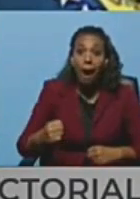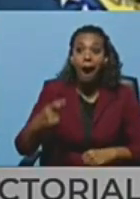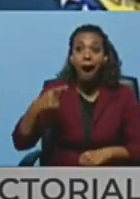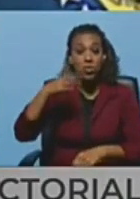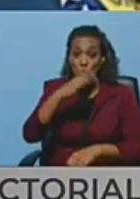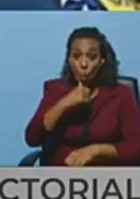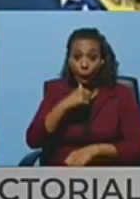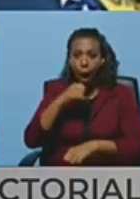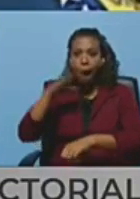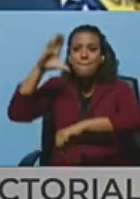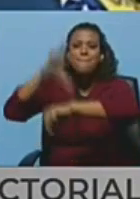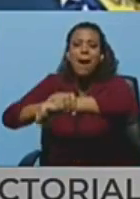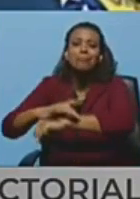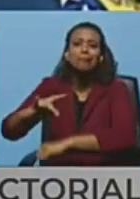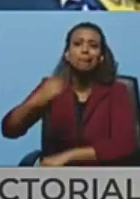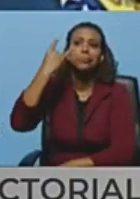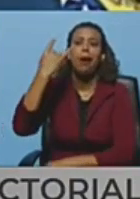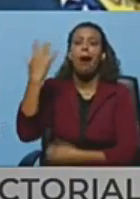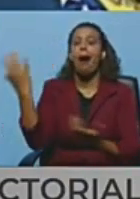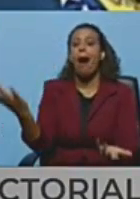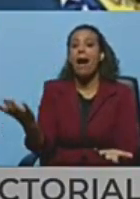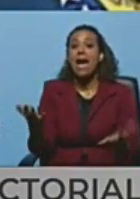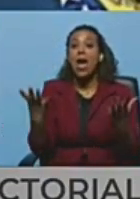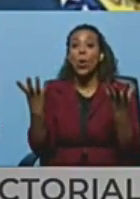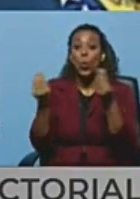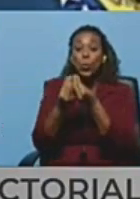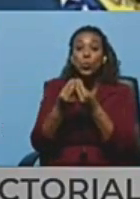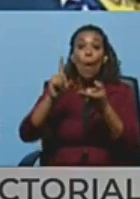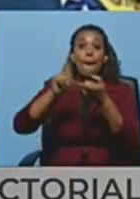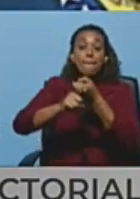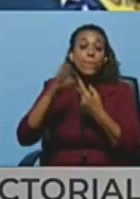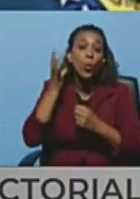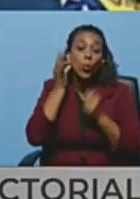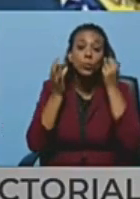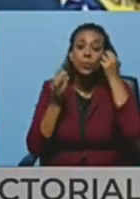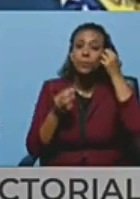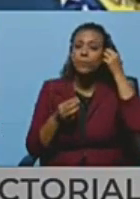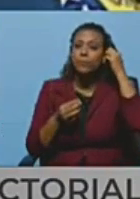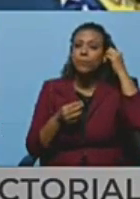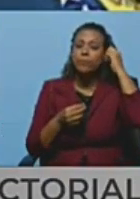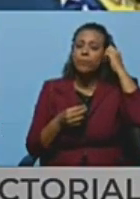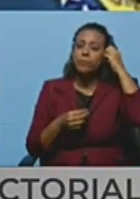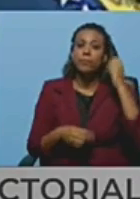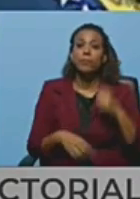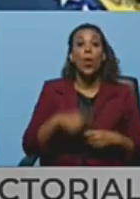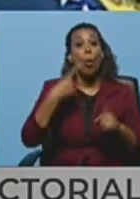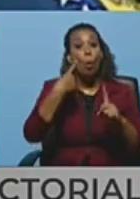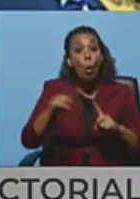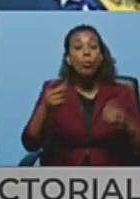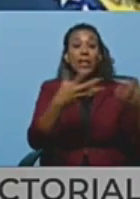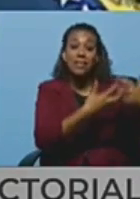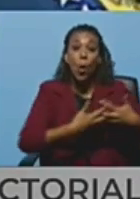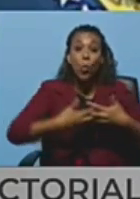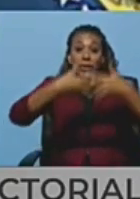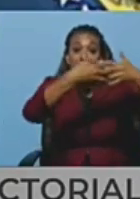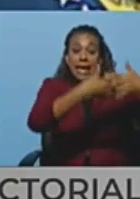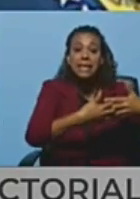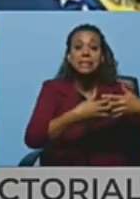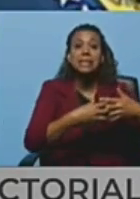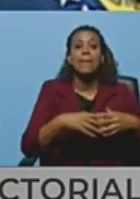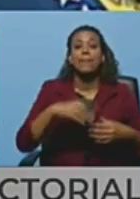capturado. Él y su esposa. Luego capturamos a un ciudadano estadounidense, Estrella